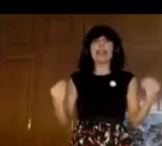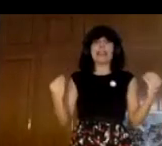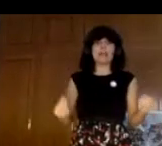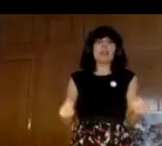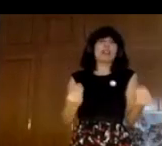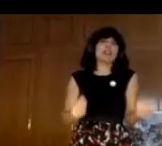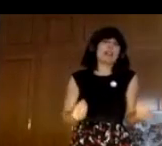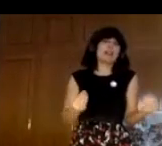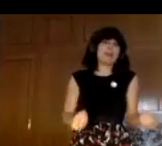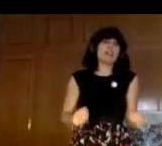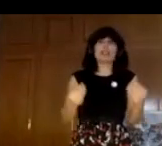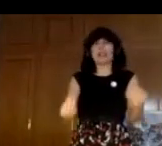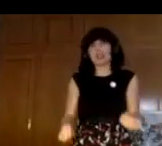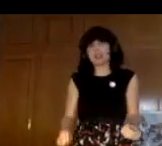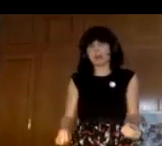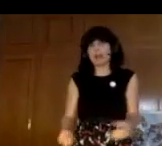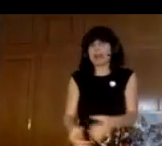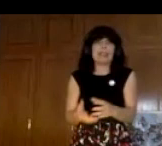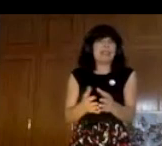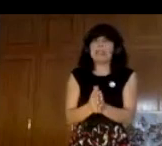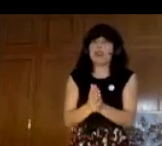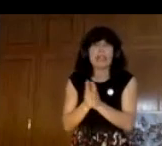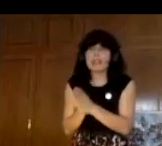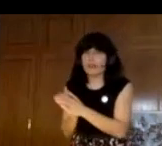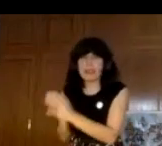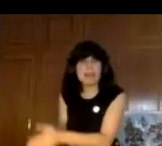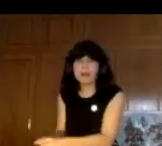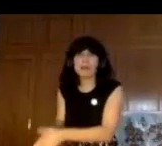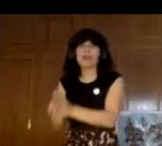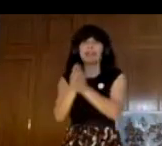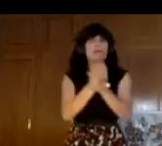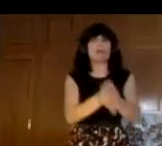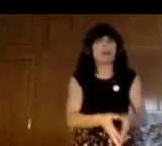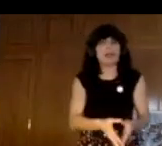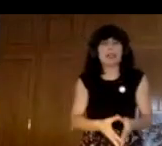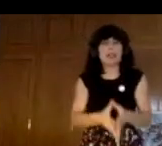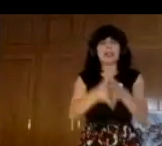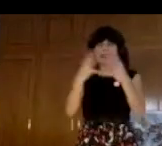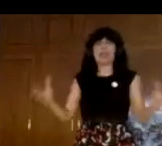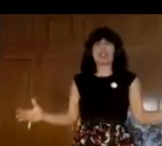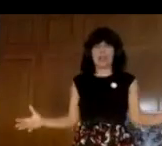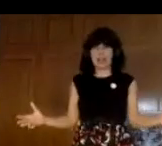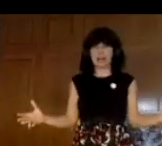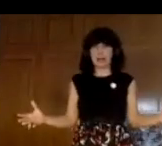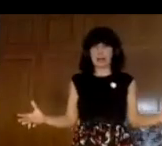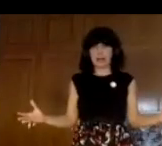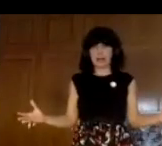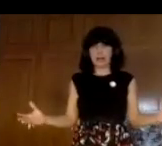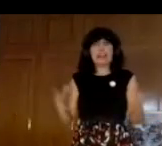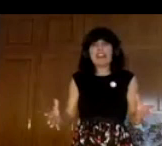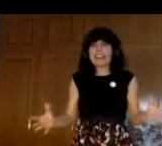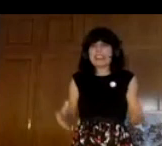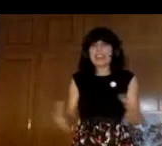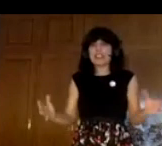e intentemos encontrar argumentos que a ellos les convenzan. Si con que les convenzca uno y consigamos regularizar, ya hemos ganado.